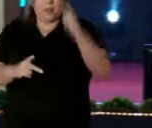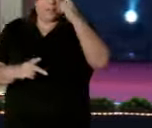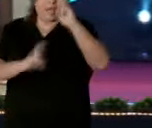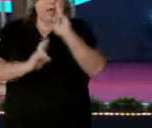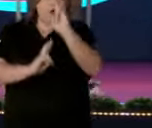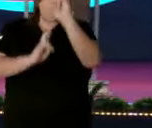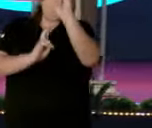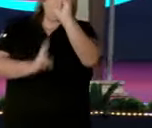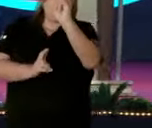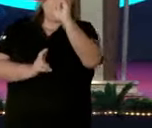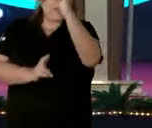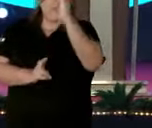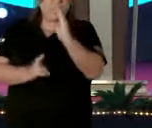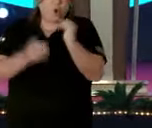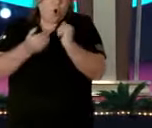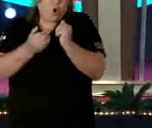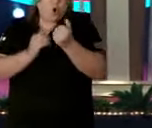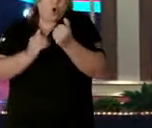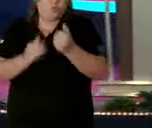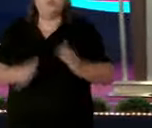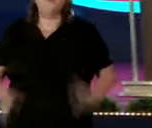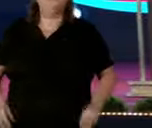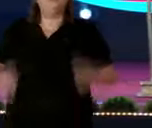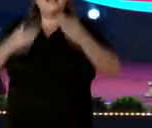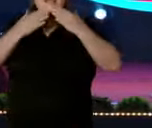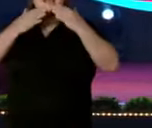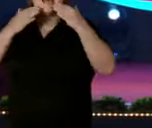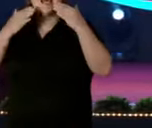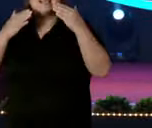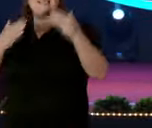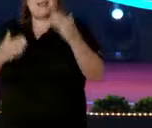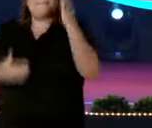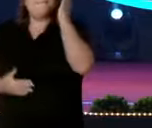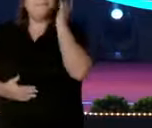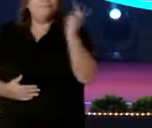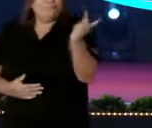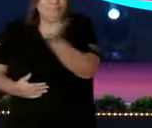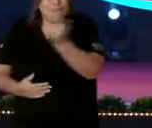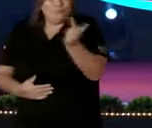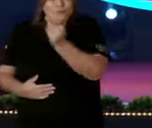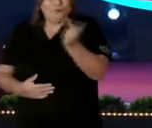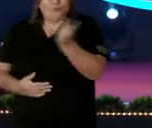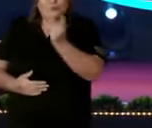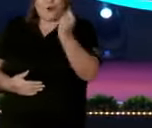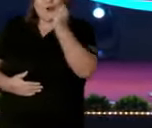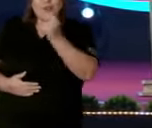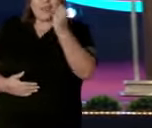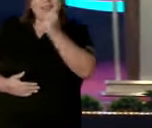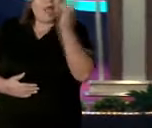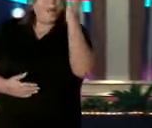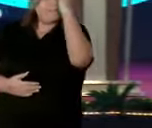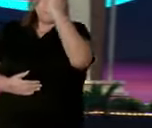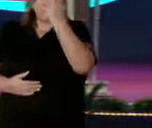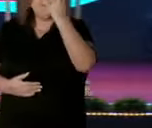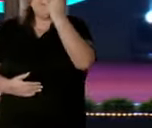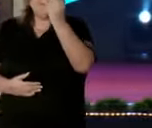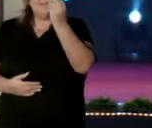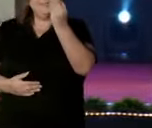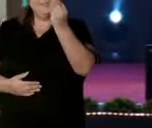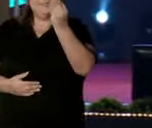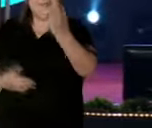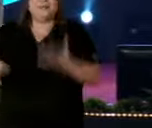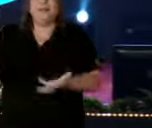predicar inmediatamente. Y doy gracias a Dios por estas dos bellezas que nos han traído. No podía yo, me dieron la más gordita.